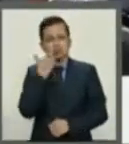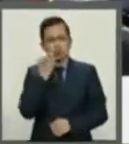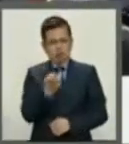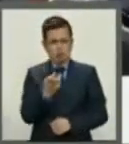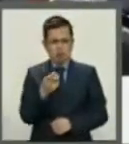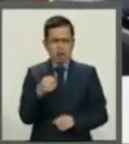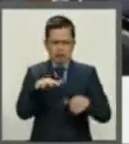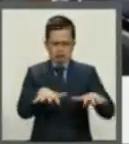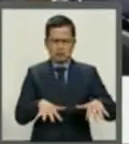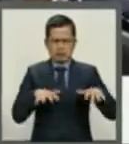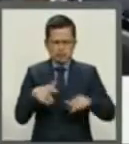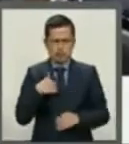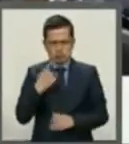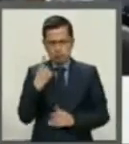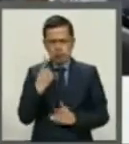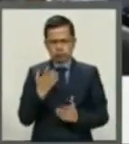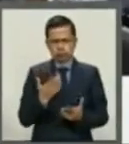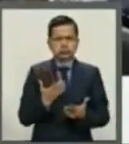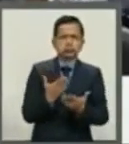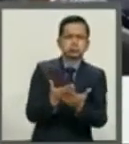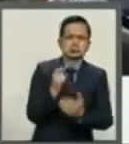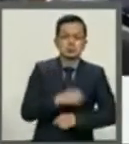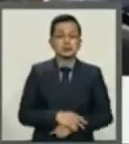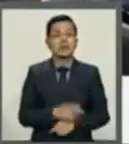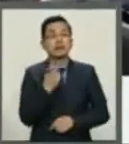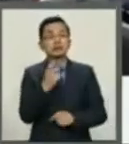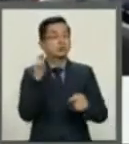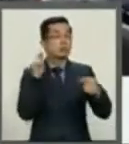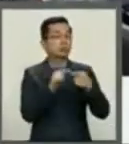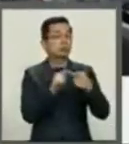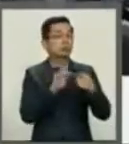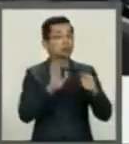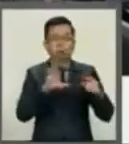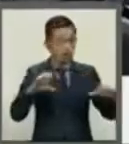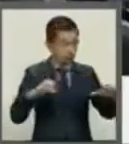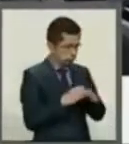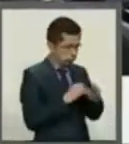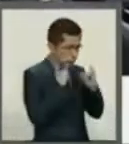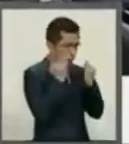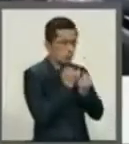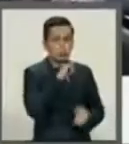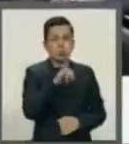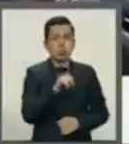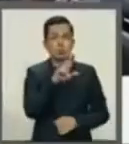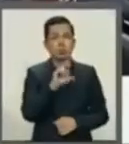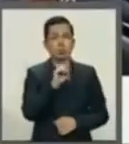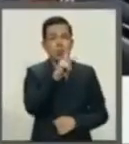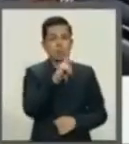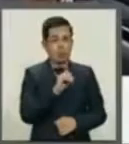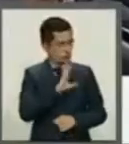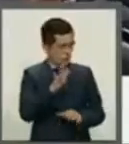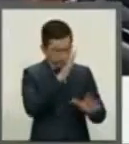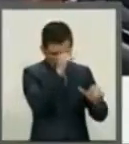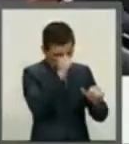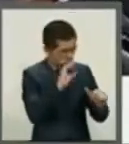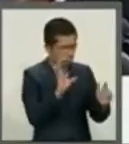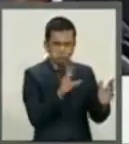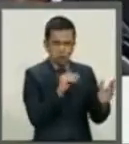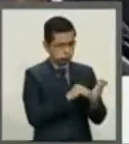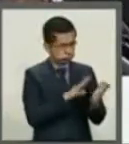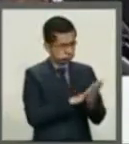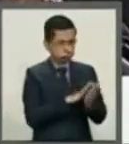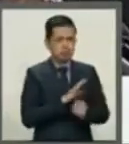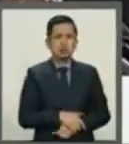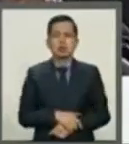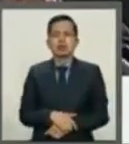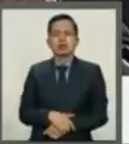este es un punto acordado por la Junta de Coordinación Política y me parece que más allá de politizar el tema es